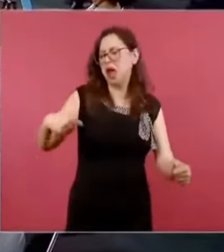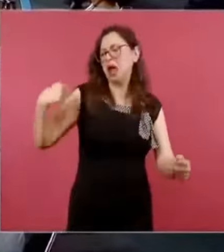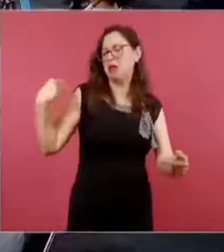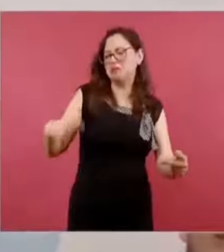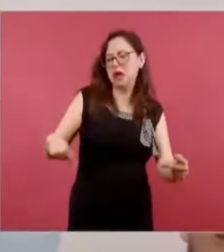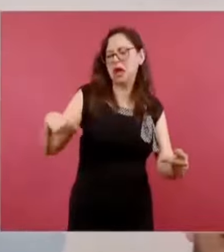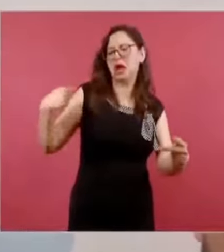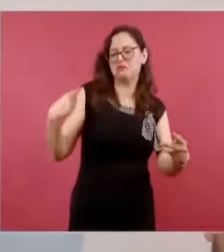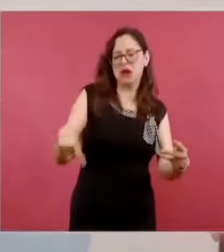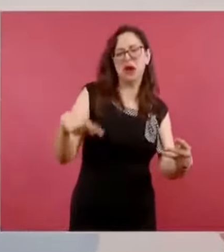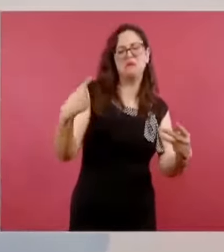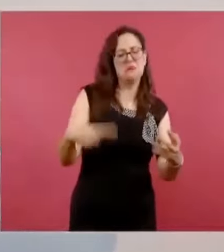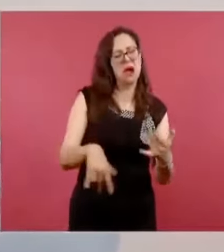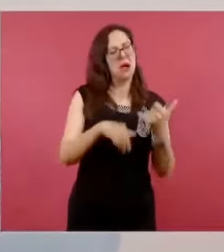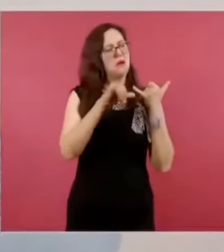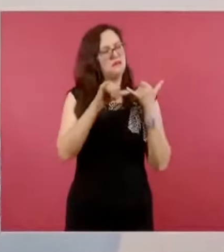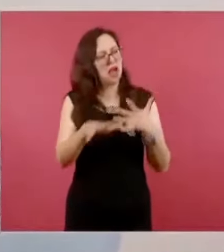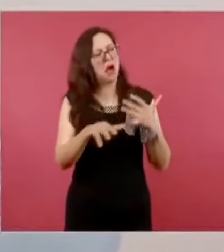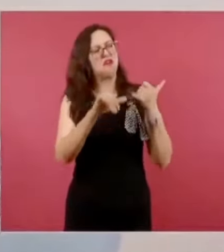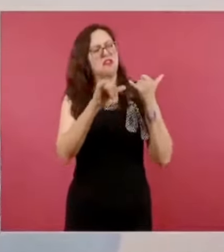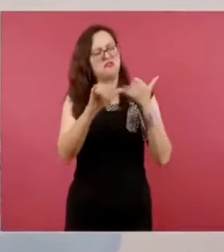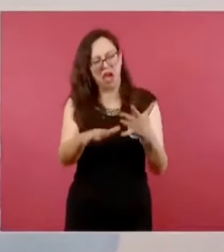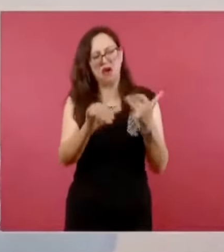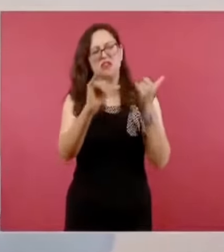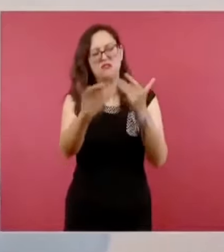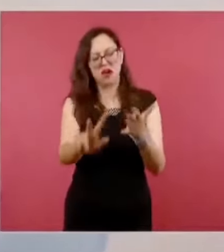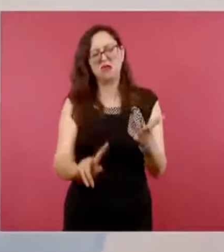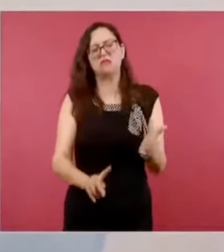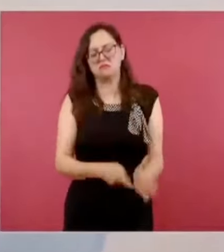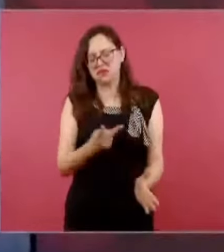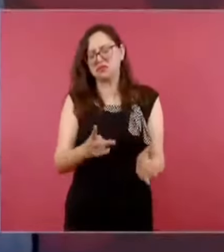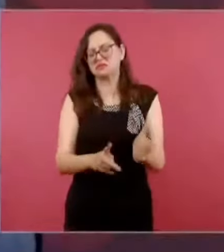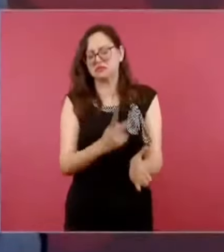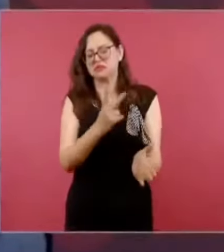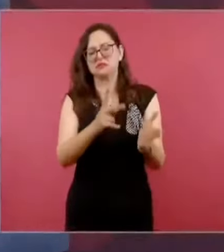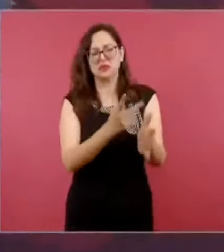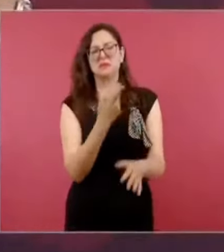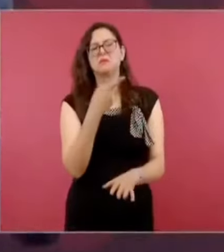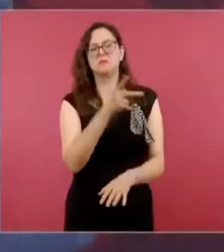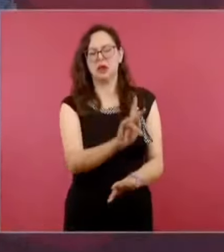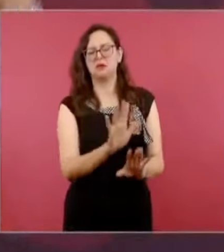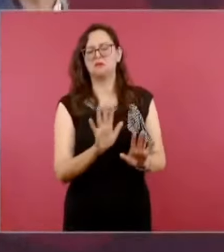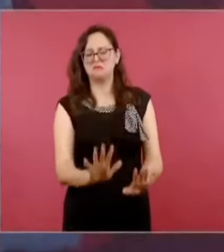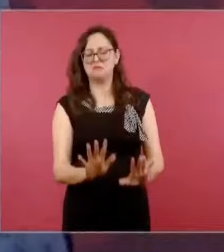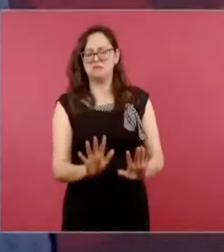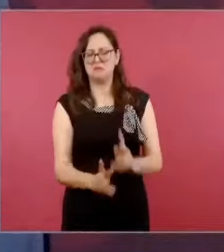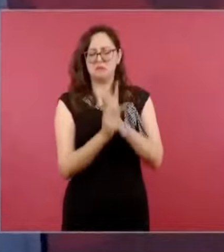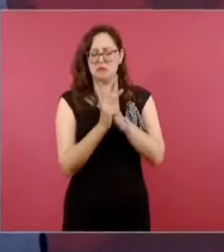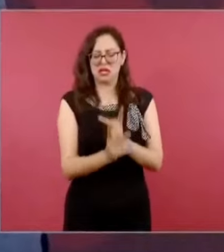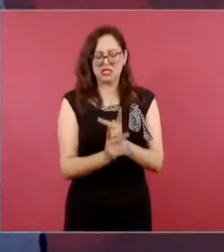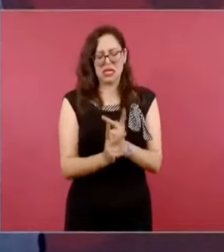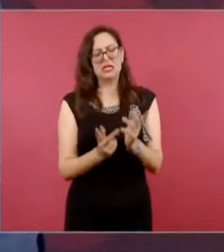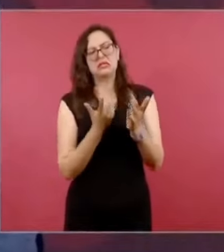en que la gente se va a decidir en favor del cambio y vamos a tener la capacidad